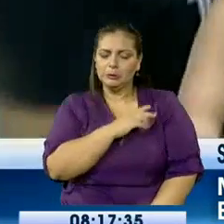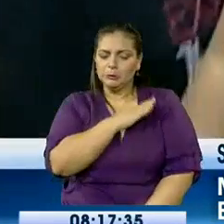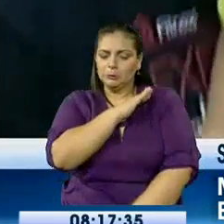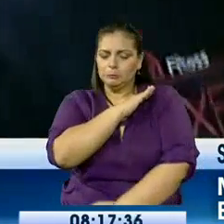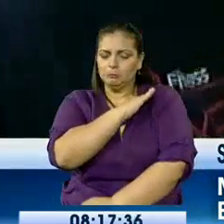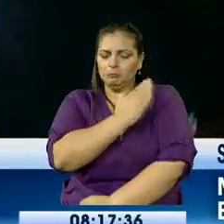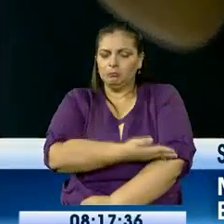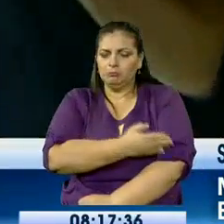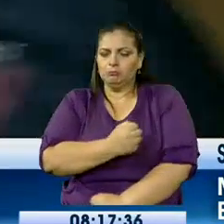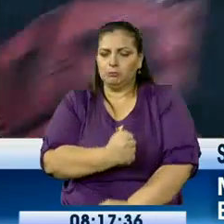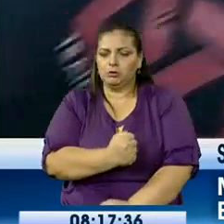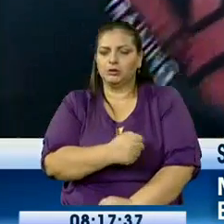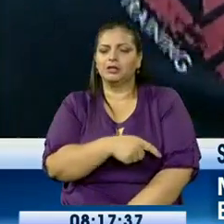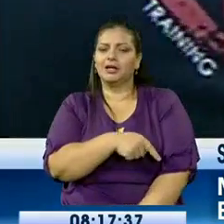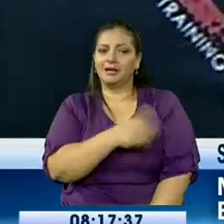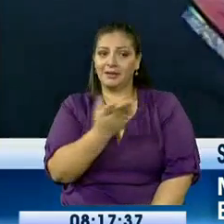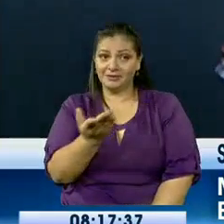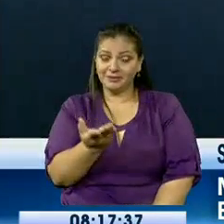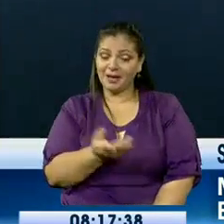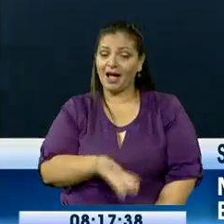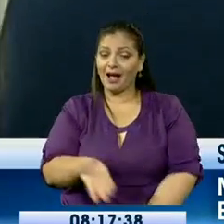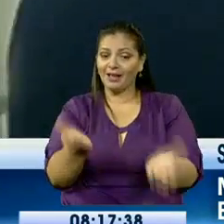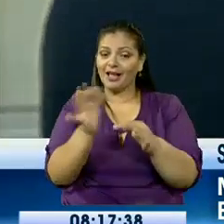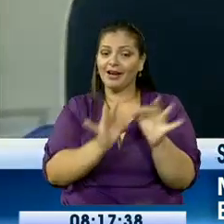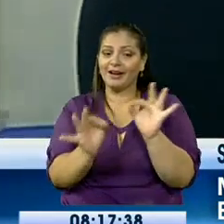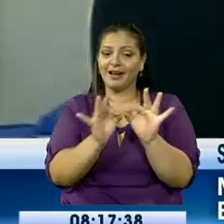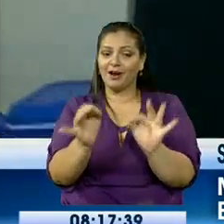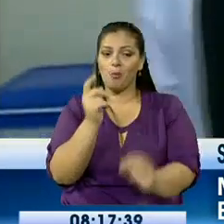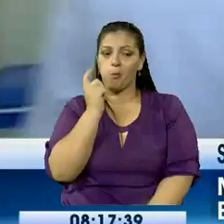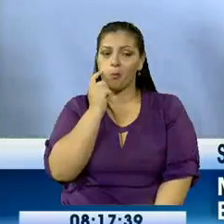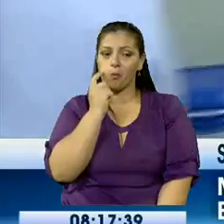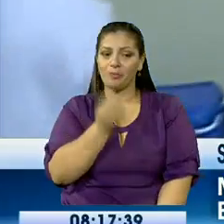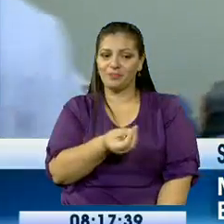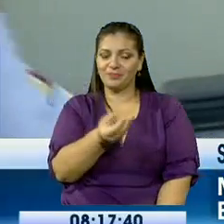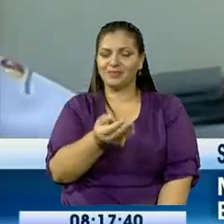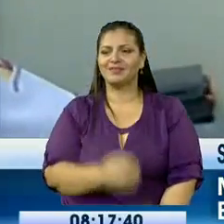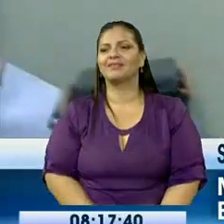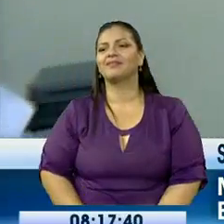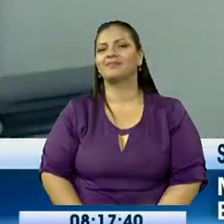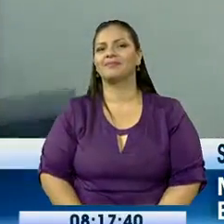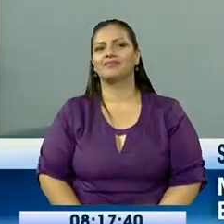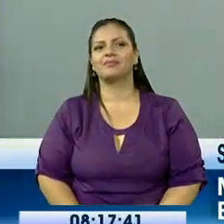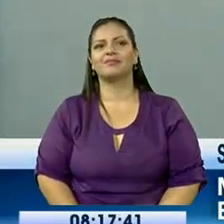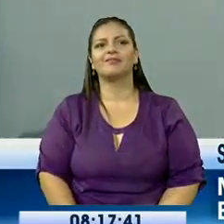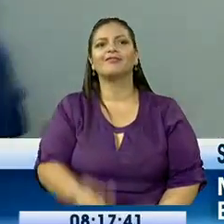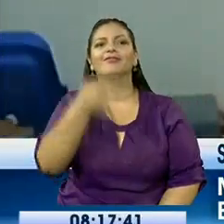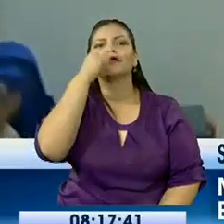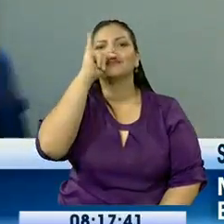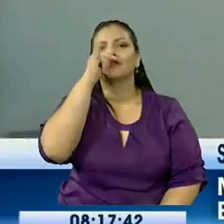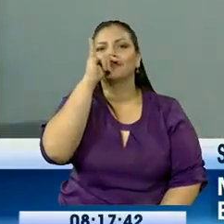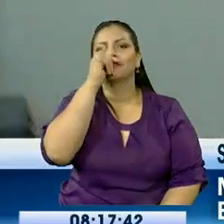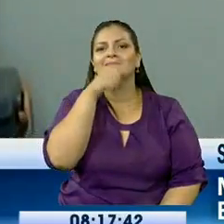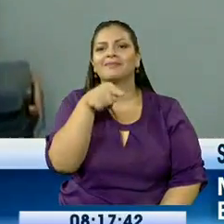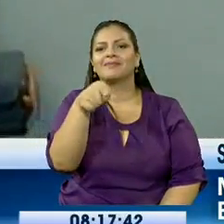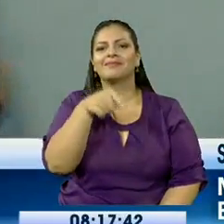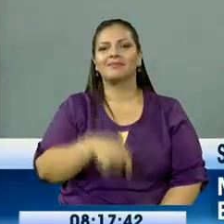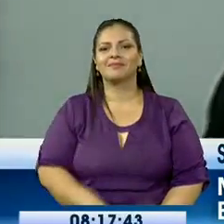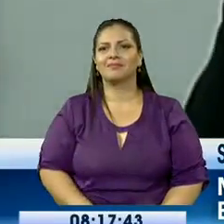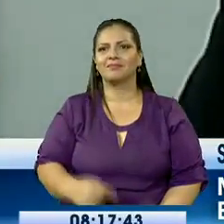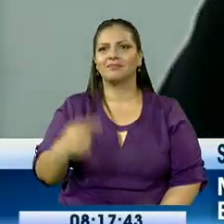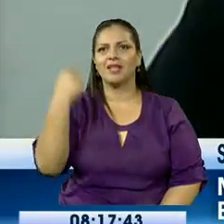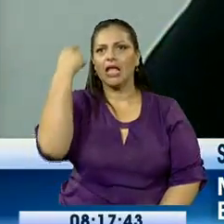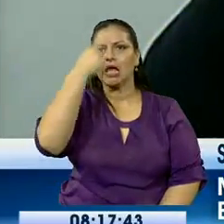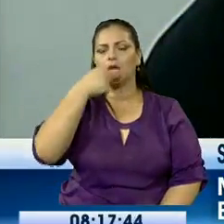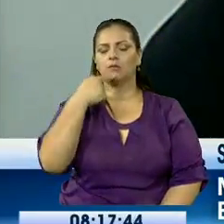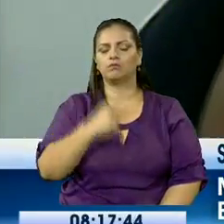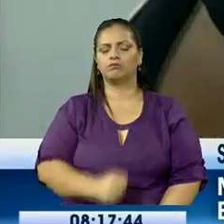momento. Este niño, el niño tiene cara de que no llora. Niño muy valiente. A Martín Asensio, pásenme